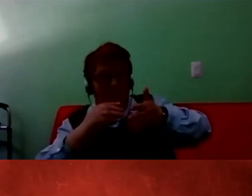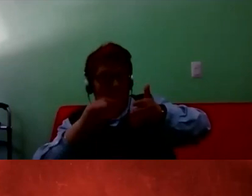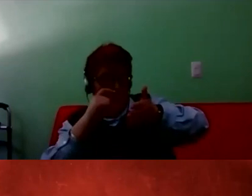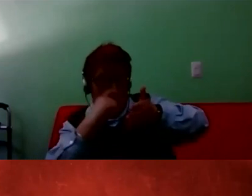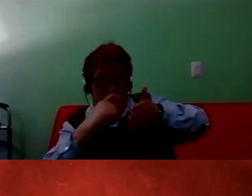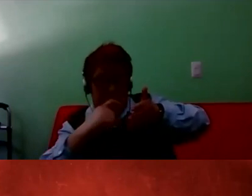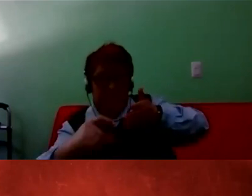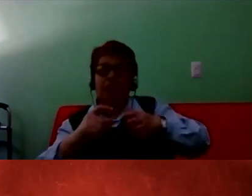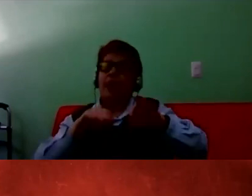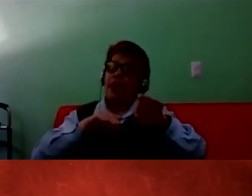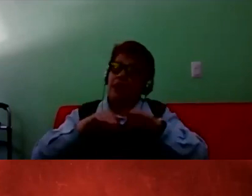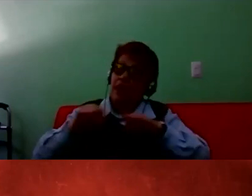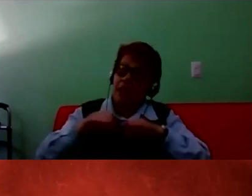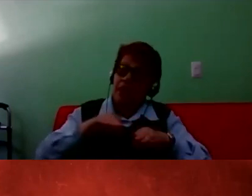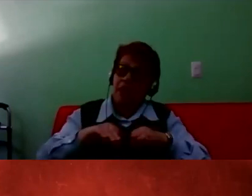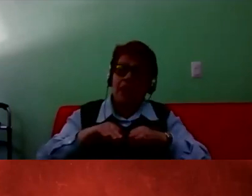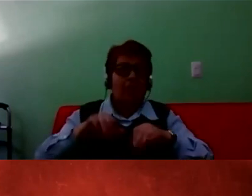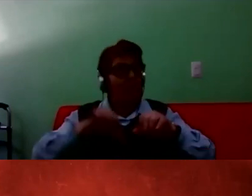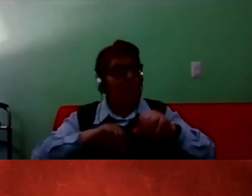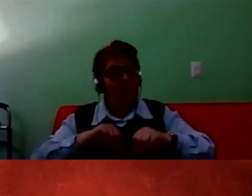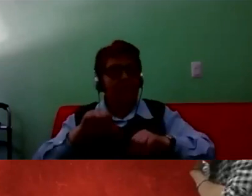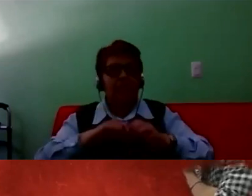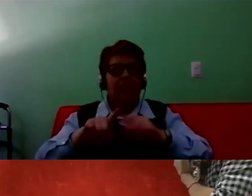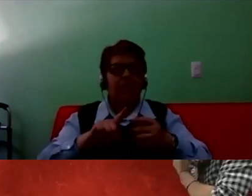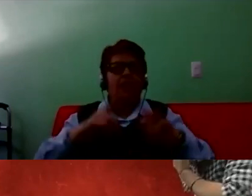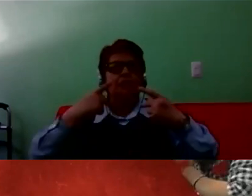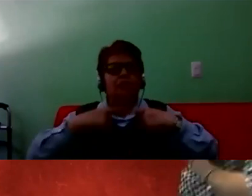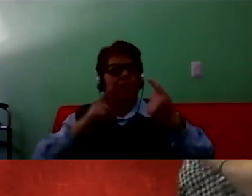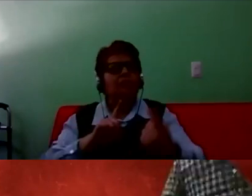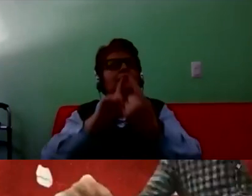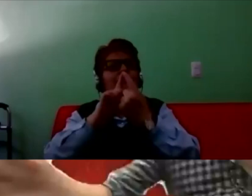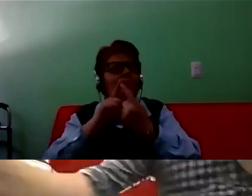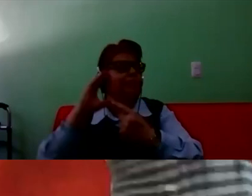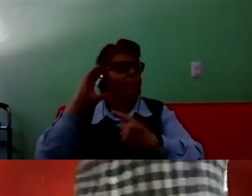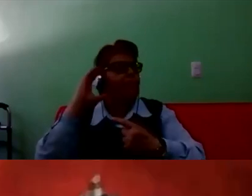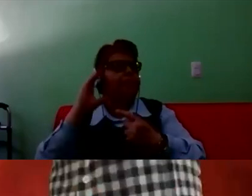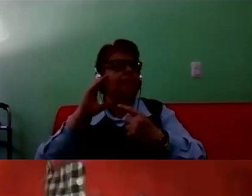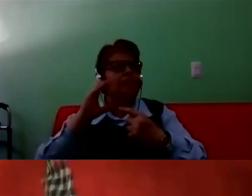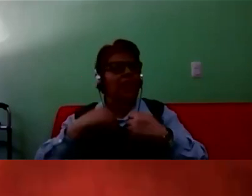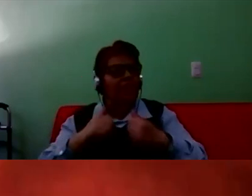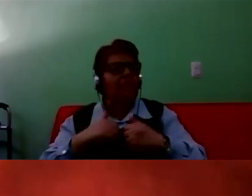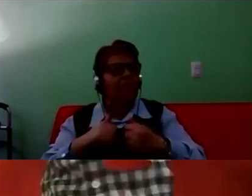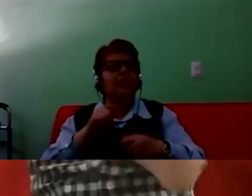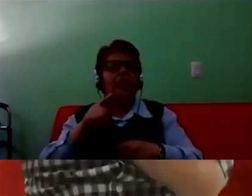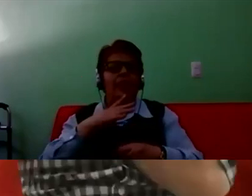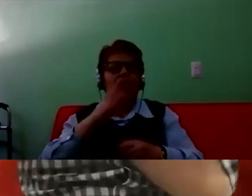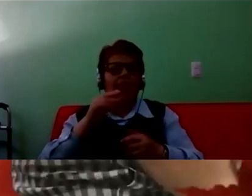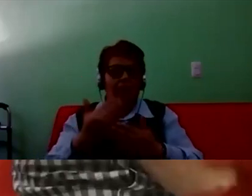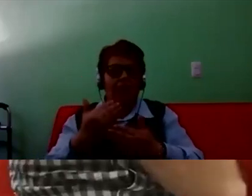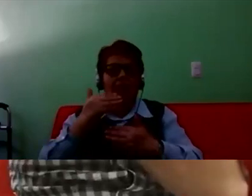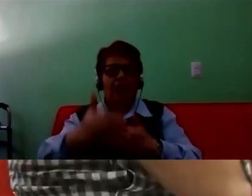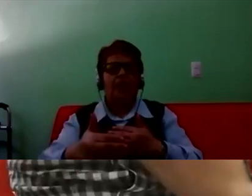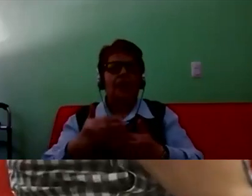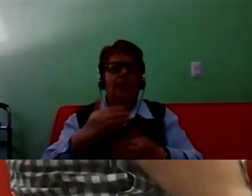actividades y, por supuesto, también escuchar a todos los sectores involucrados en el tema. Y es por ello que el día de hoy yo me anticipo diciendo que